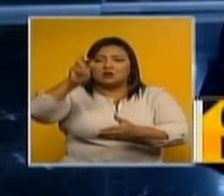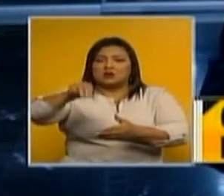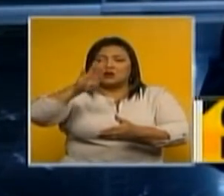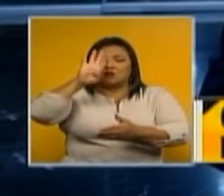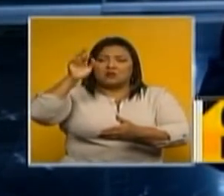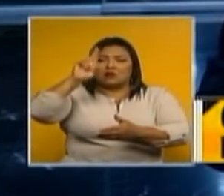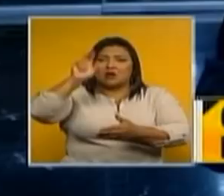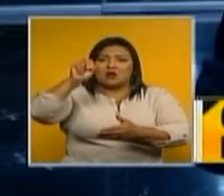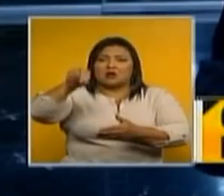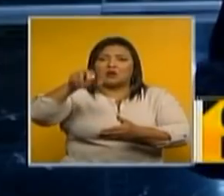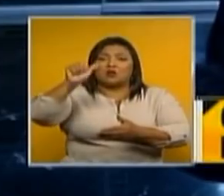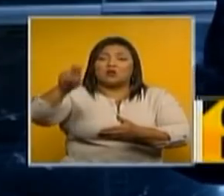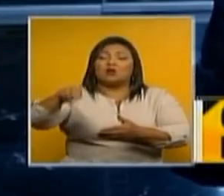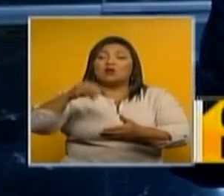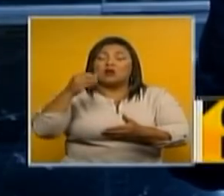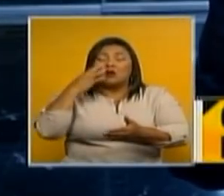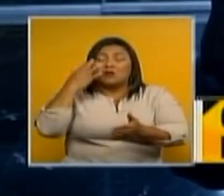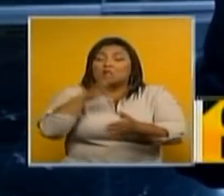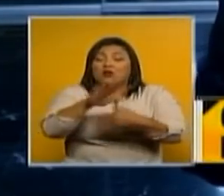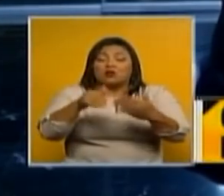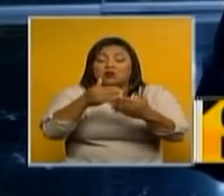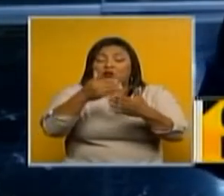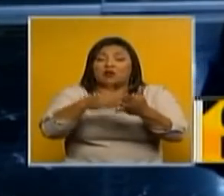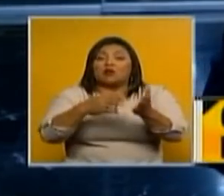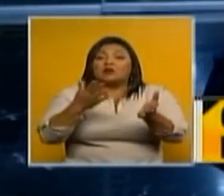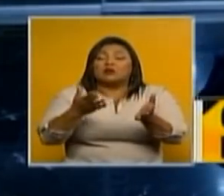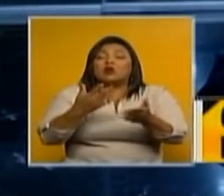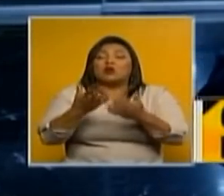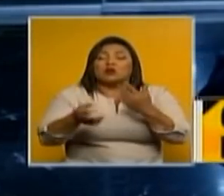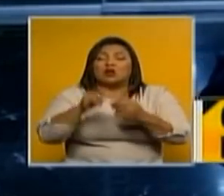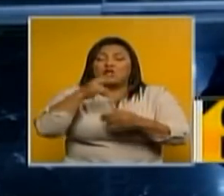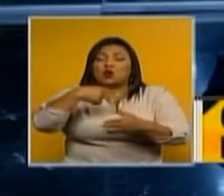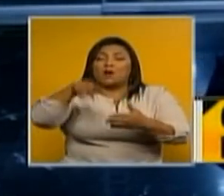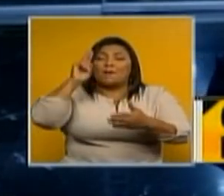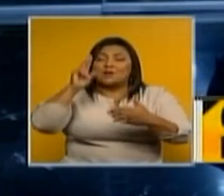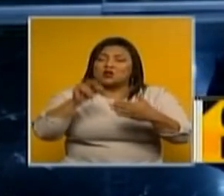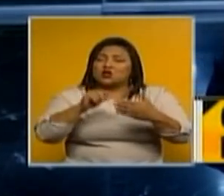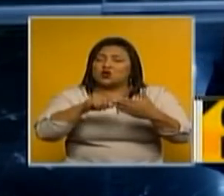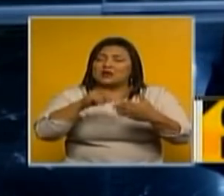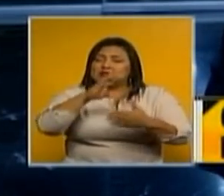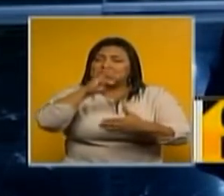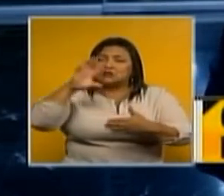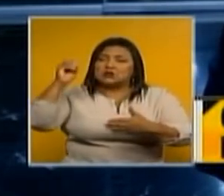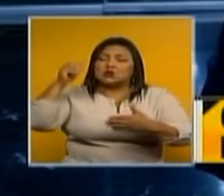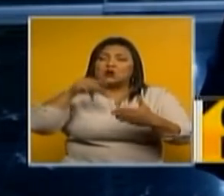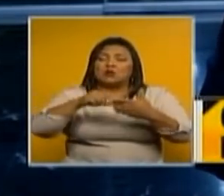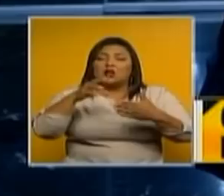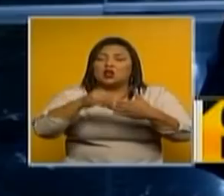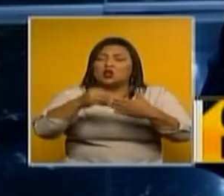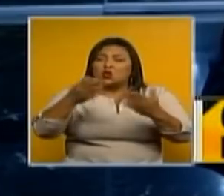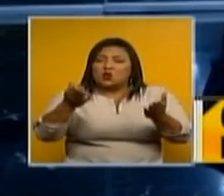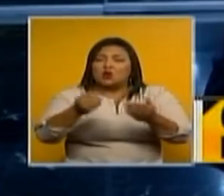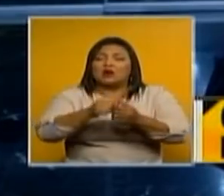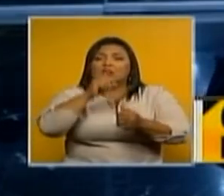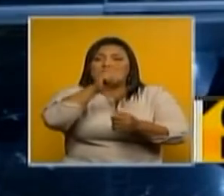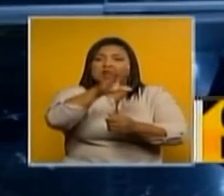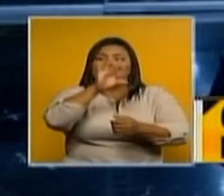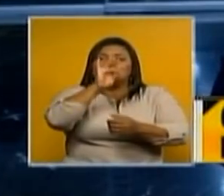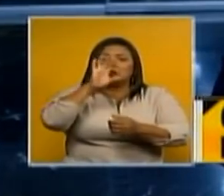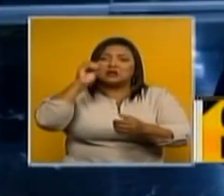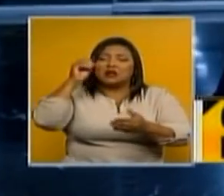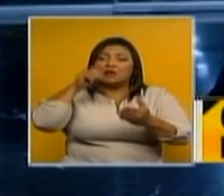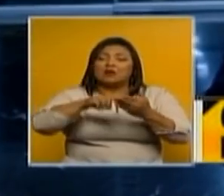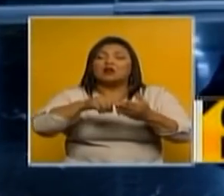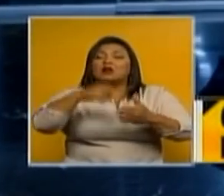se ha procedido a predeterminar inconsistencias en $2,200,000 en globo, $180,000